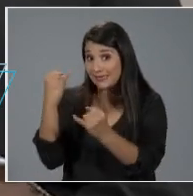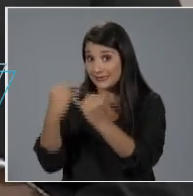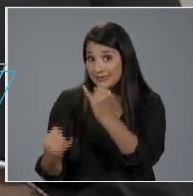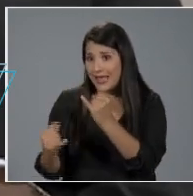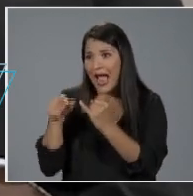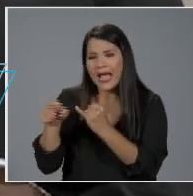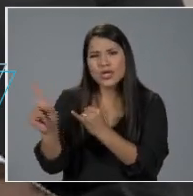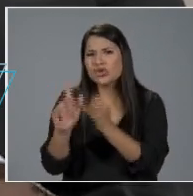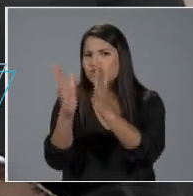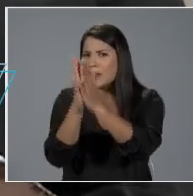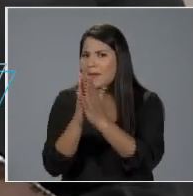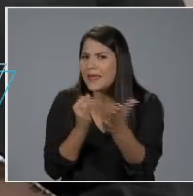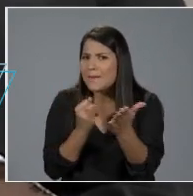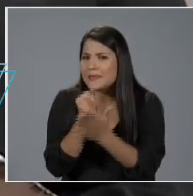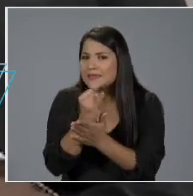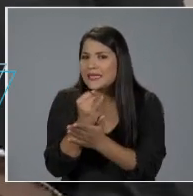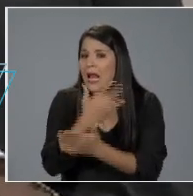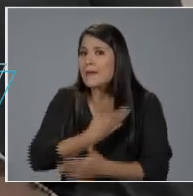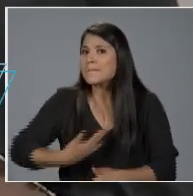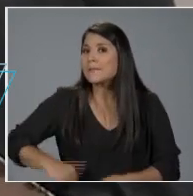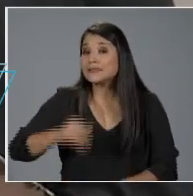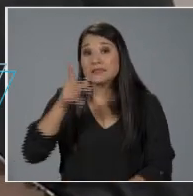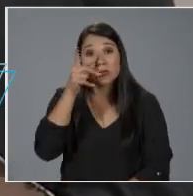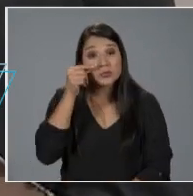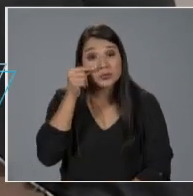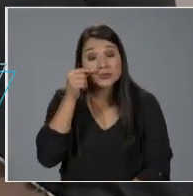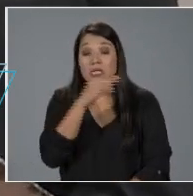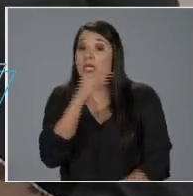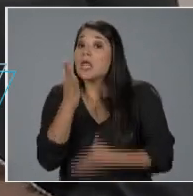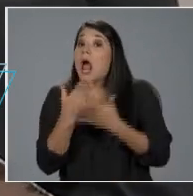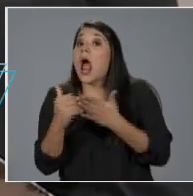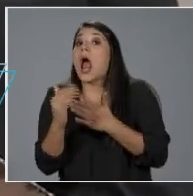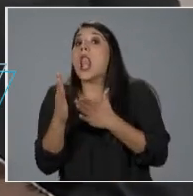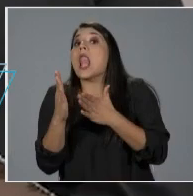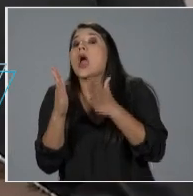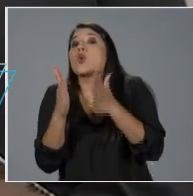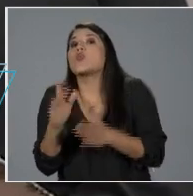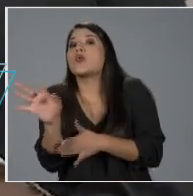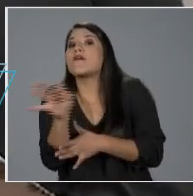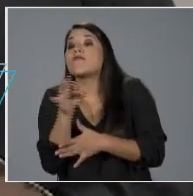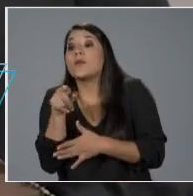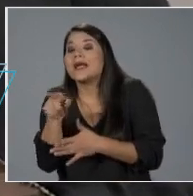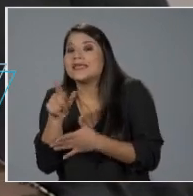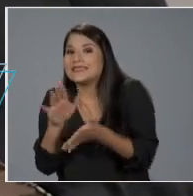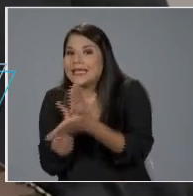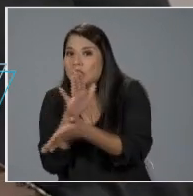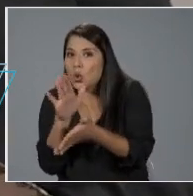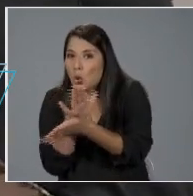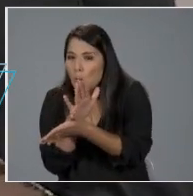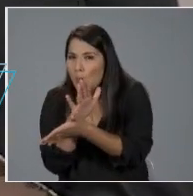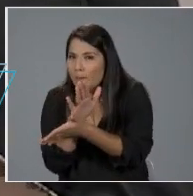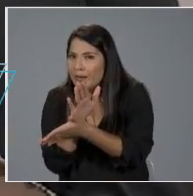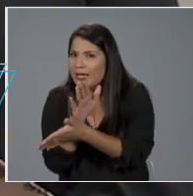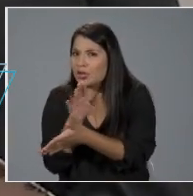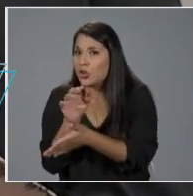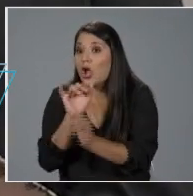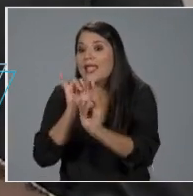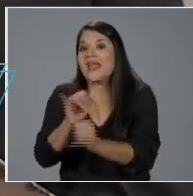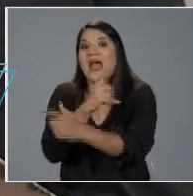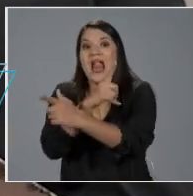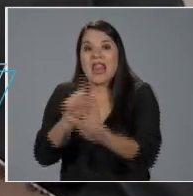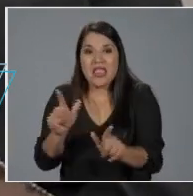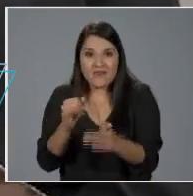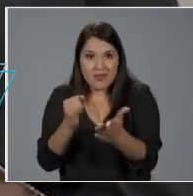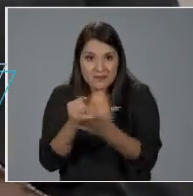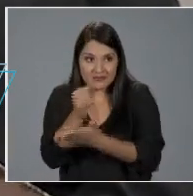se pide que se investigue a Luis Guillermo, ¿verdad? Que además, de alguna manera, en ese informe queda, digámoslo entre grandes comillas, exonerado.